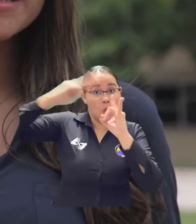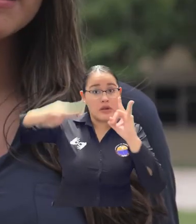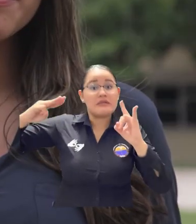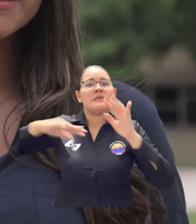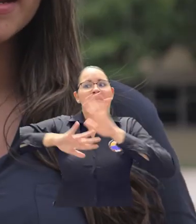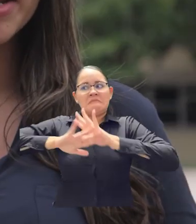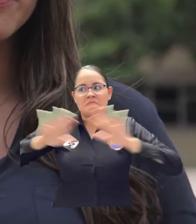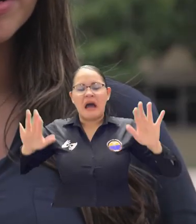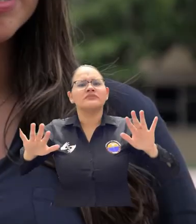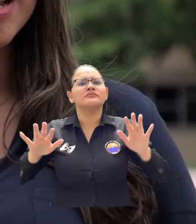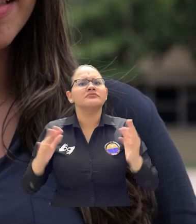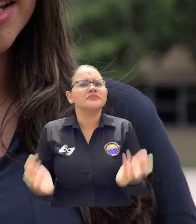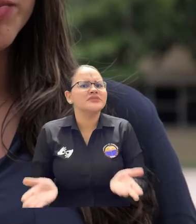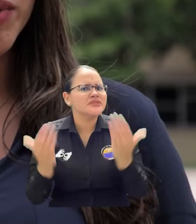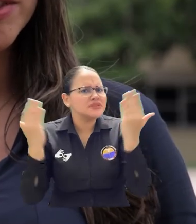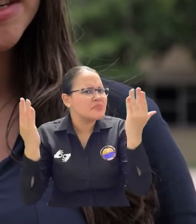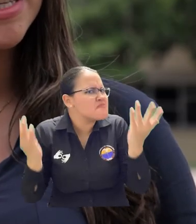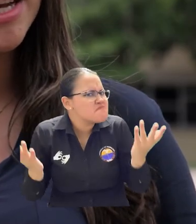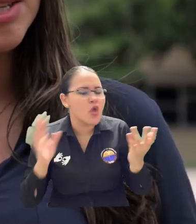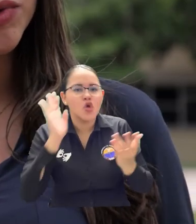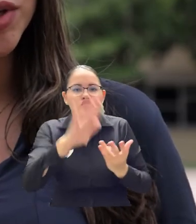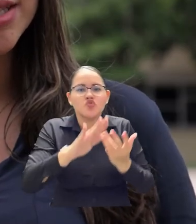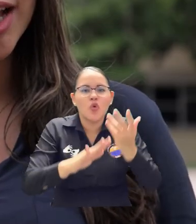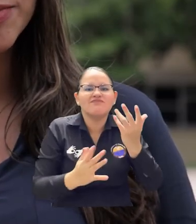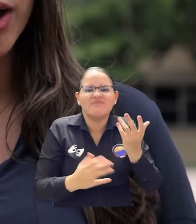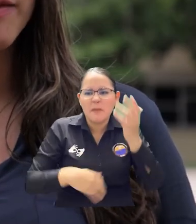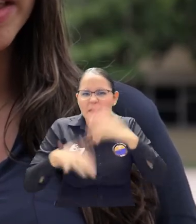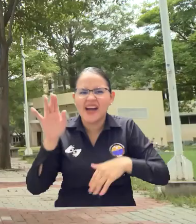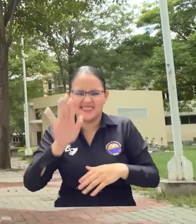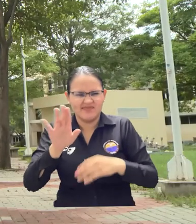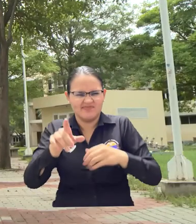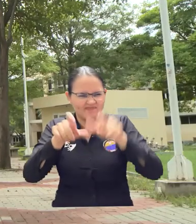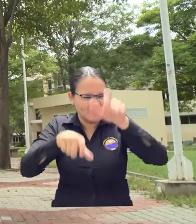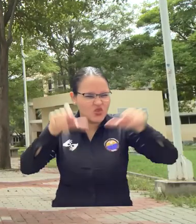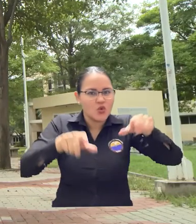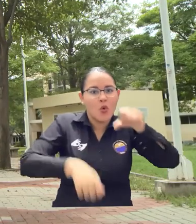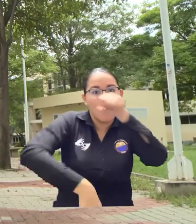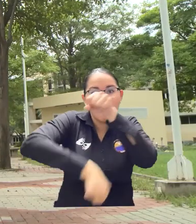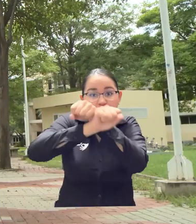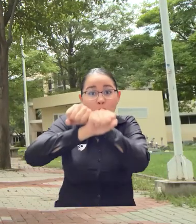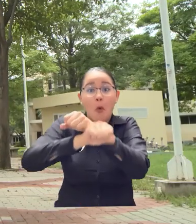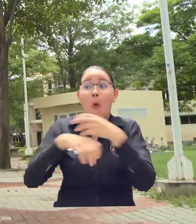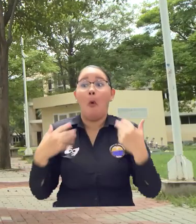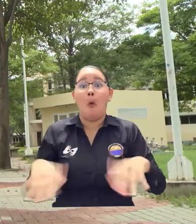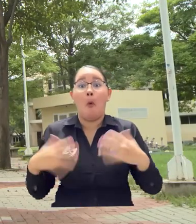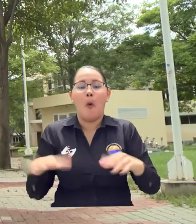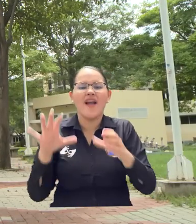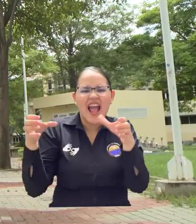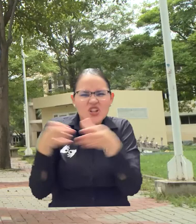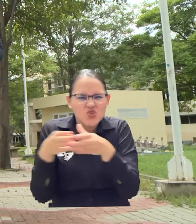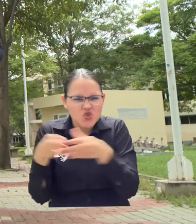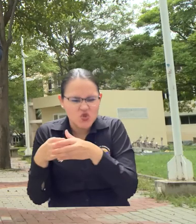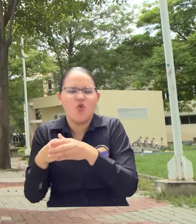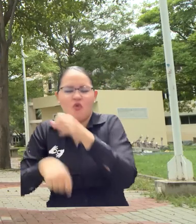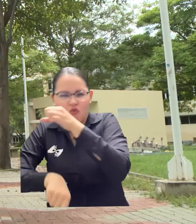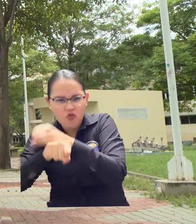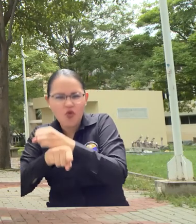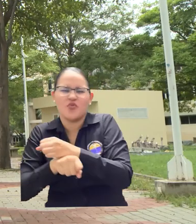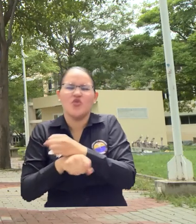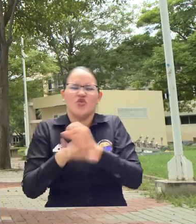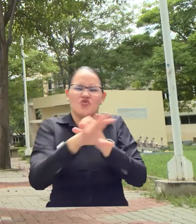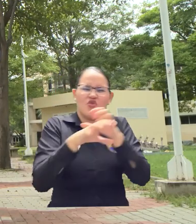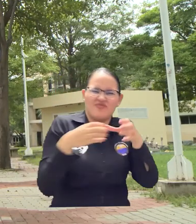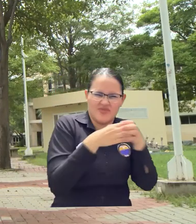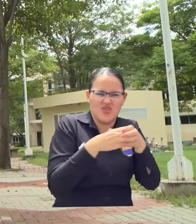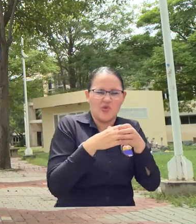La Universidad del Magdalena fue sede de las pruebas físicas autorizadas por la Federación Internacional de Fútbol Asociado FIFA, la Federación Colombiana